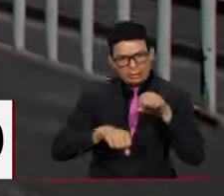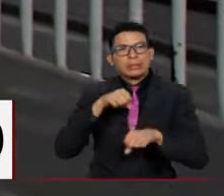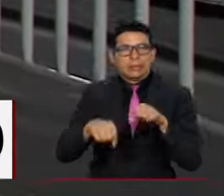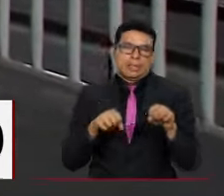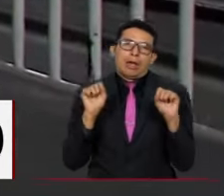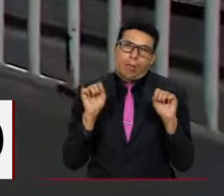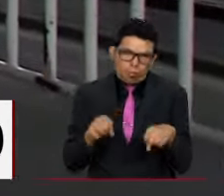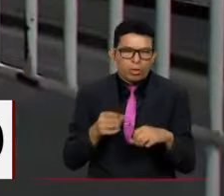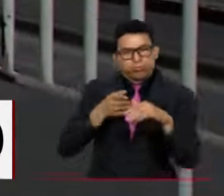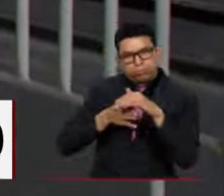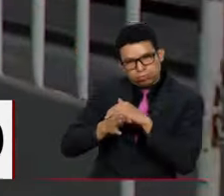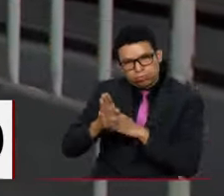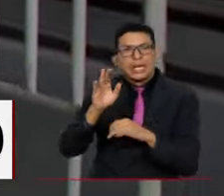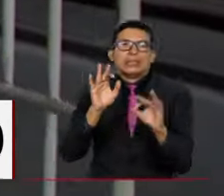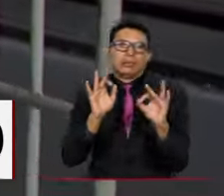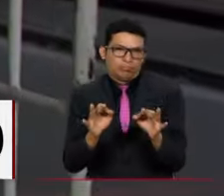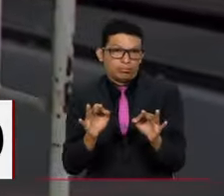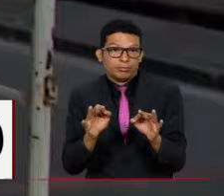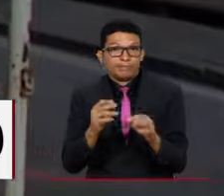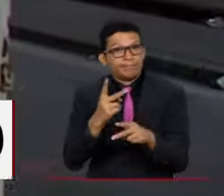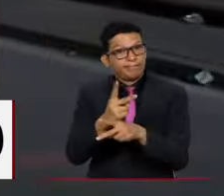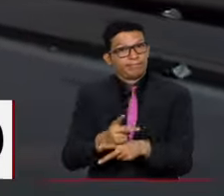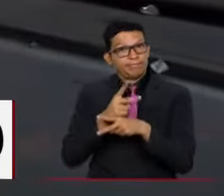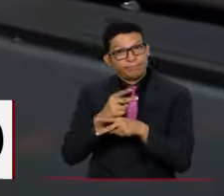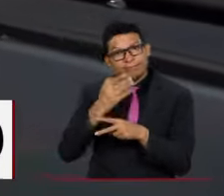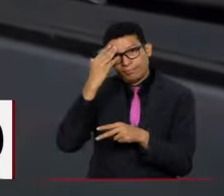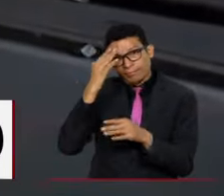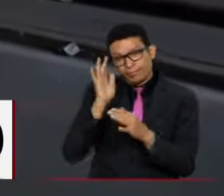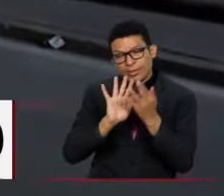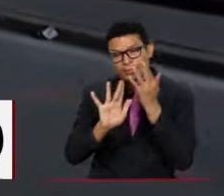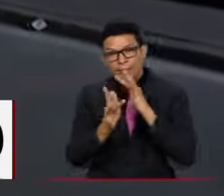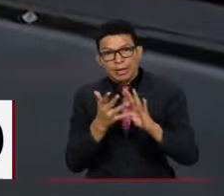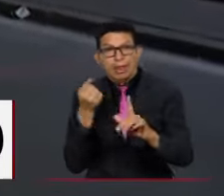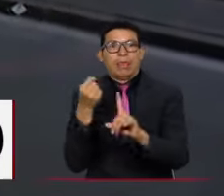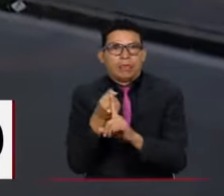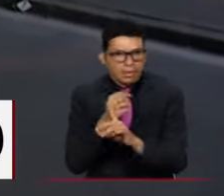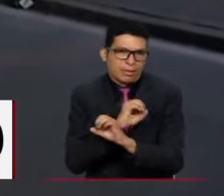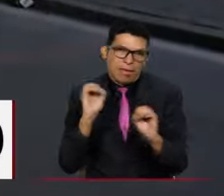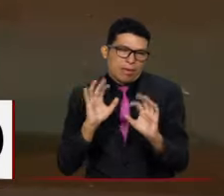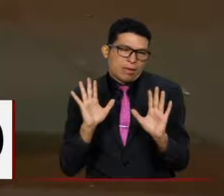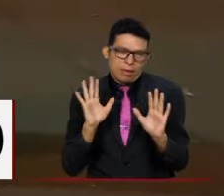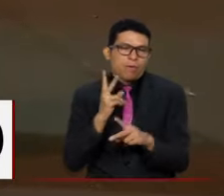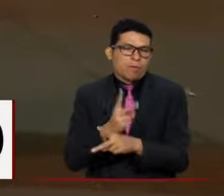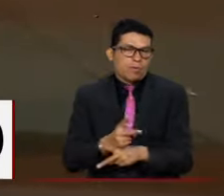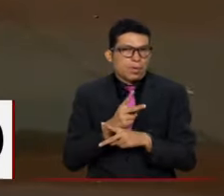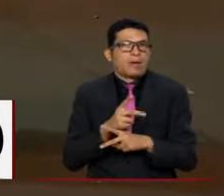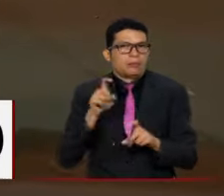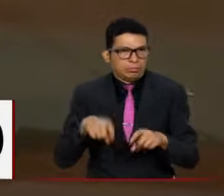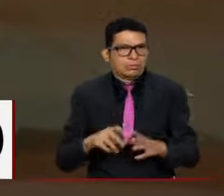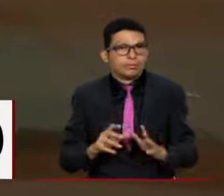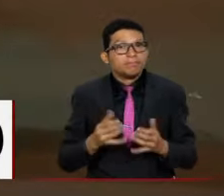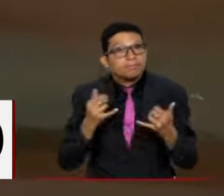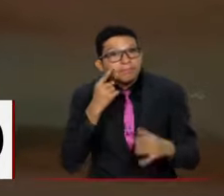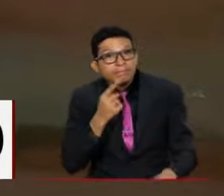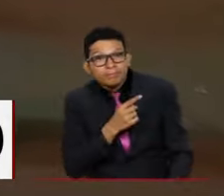sí pueden acceder a este sector, obviamente con toda la precaución, para que no se vayan a llevar por delante a un peatón. Aquí a esta hora